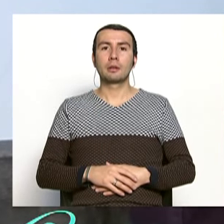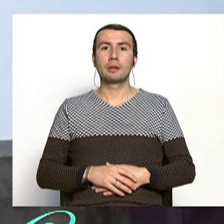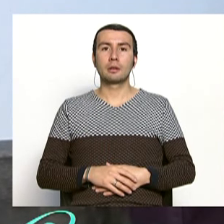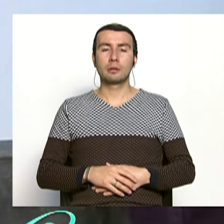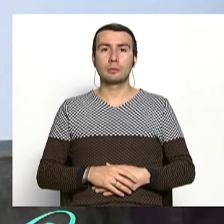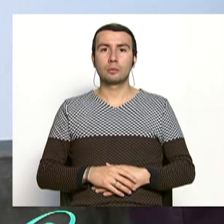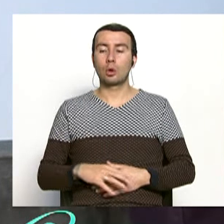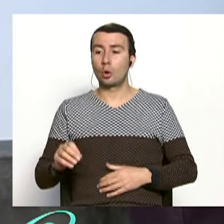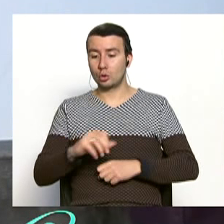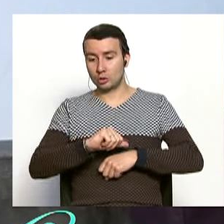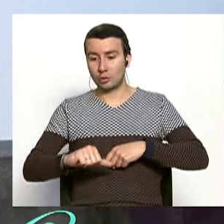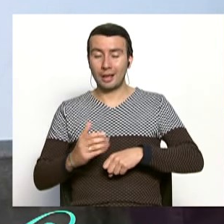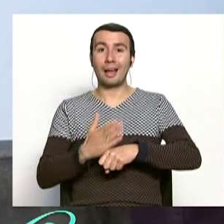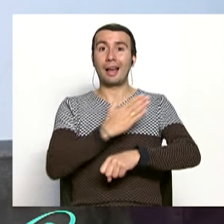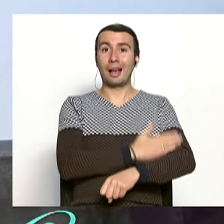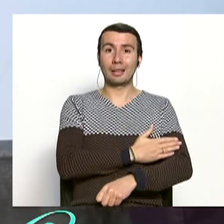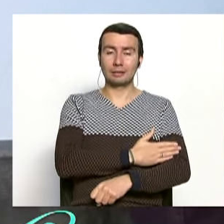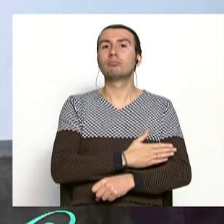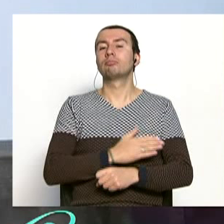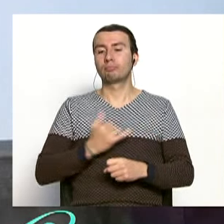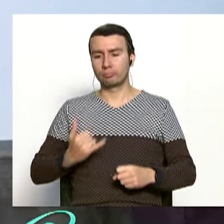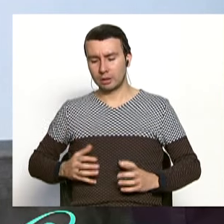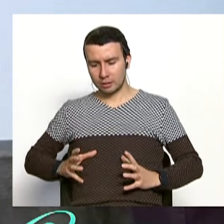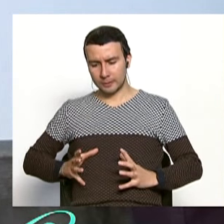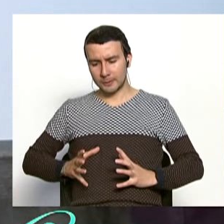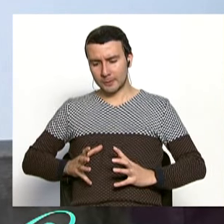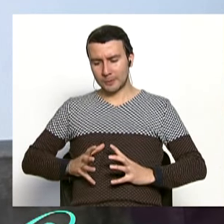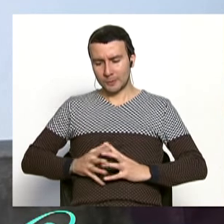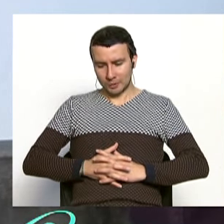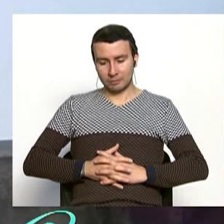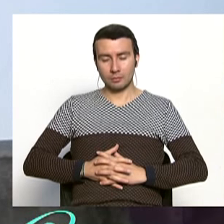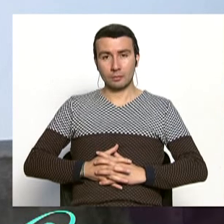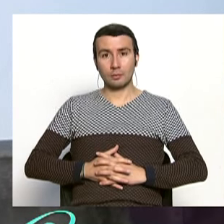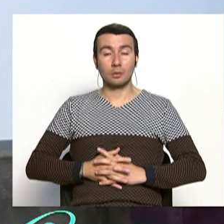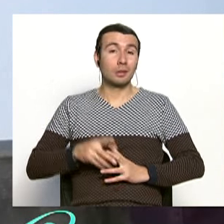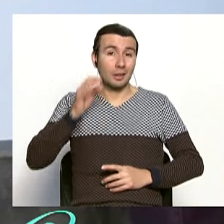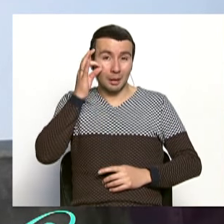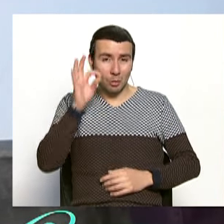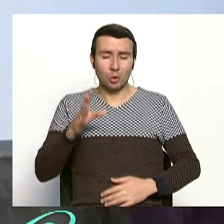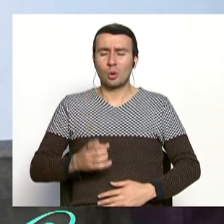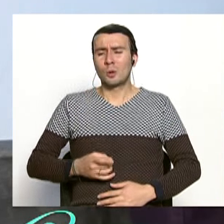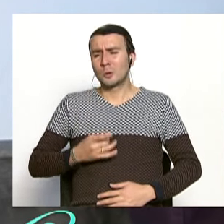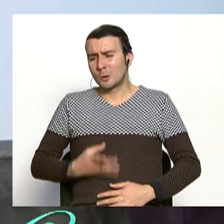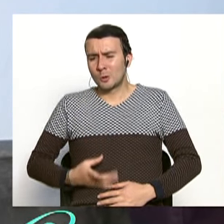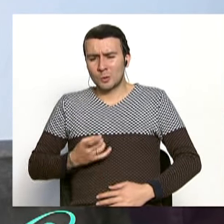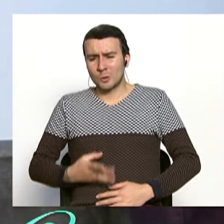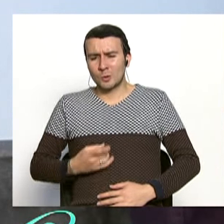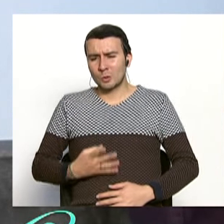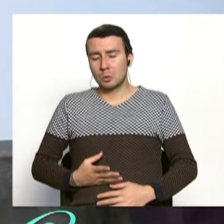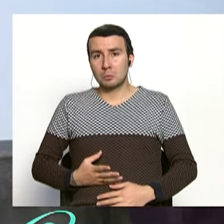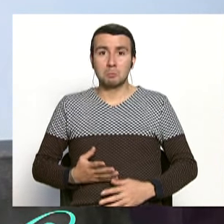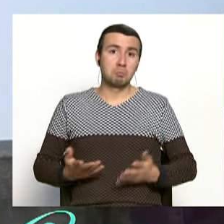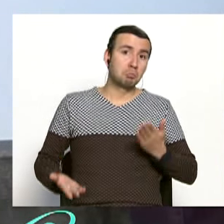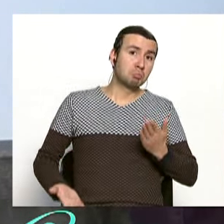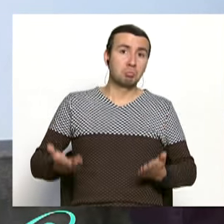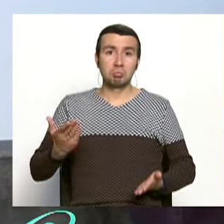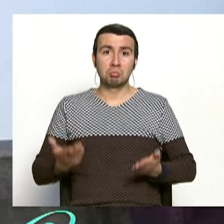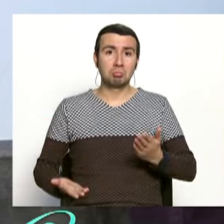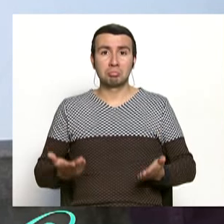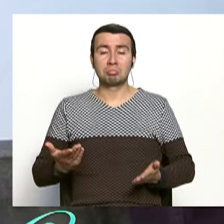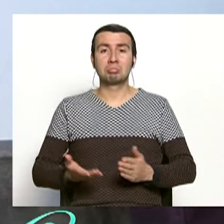previas eh Como causa de dolor en general son muy interrogadas